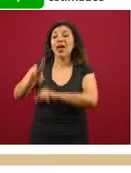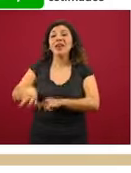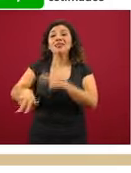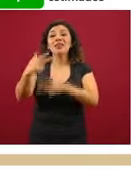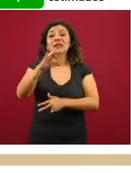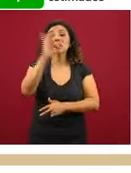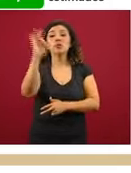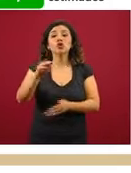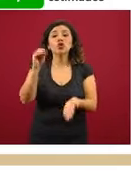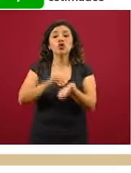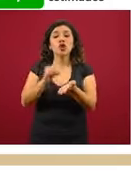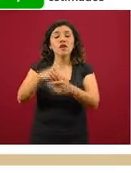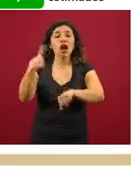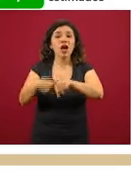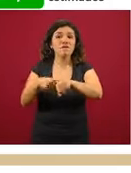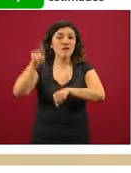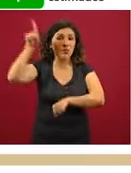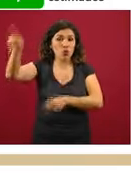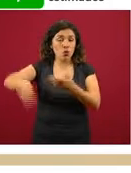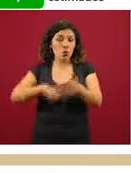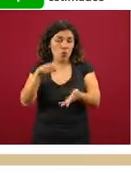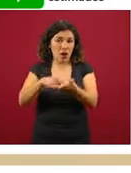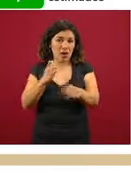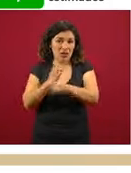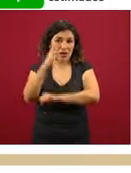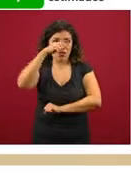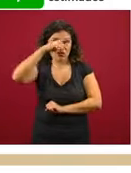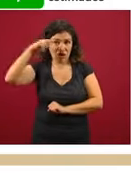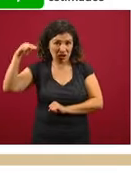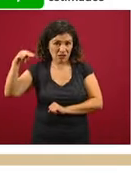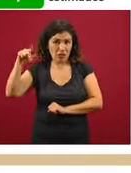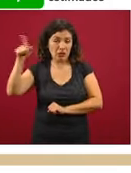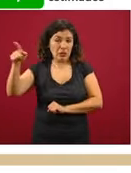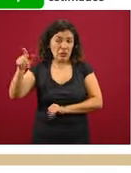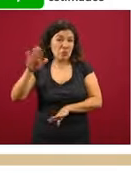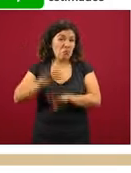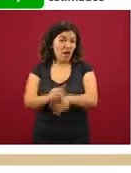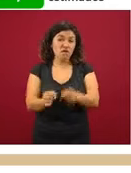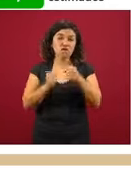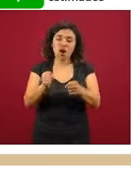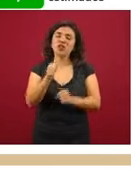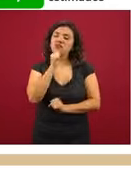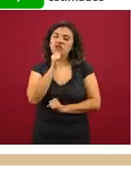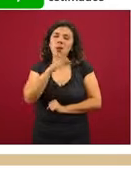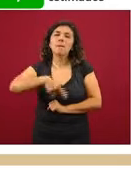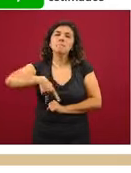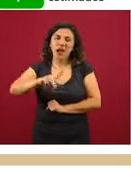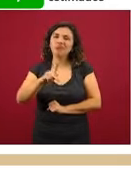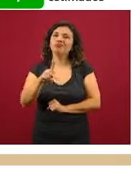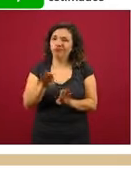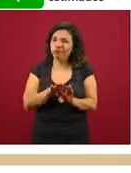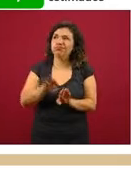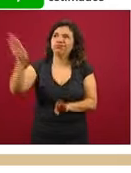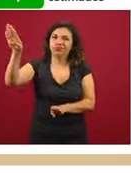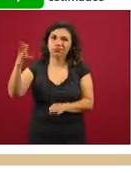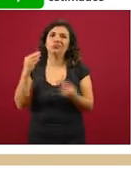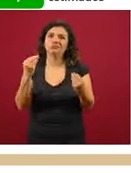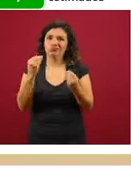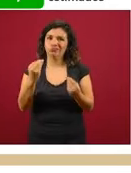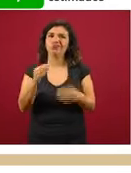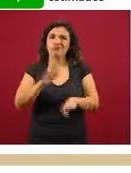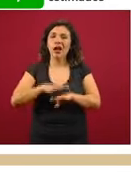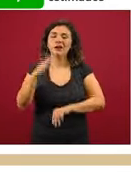los casos activos estimados, ¿no? Tampoco no está tan elevado, pero de todas maneras sí está por encima de la media